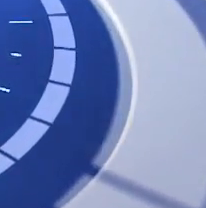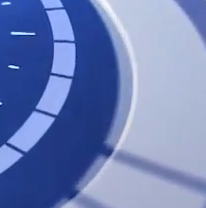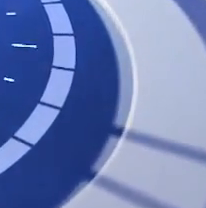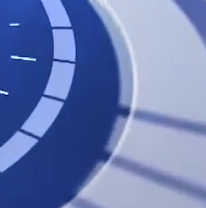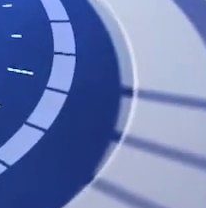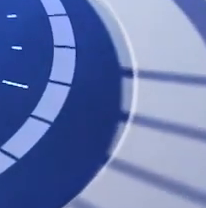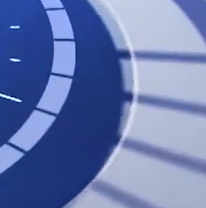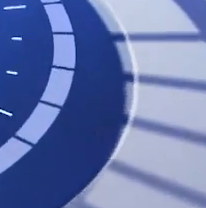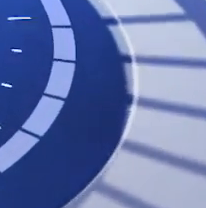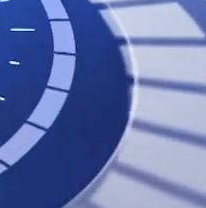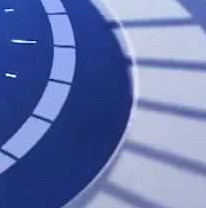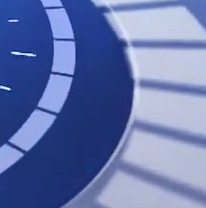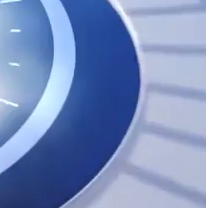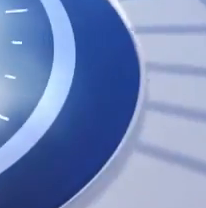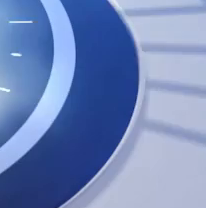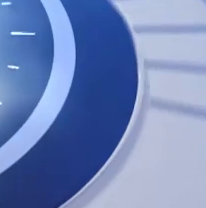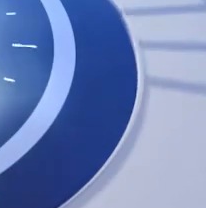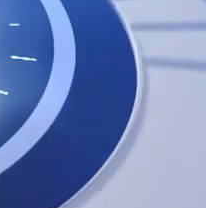¡Gracias!